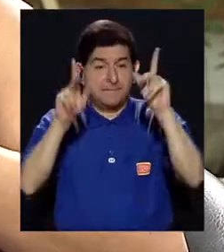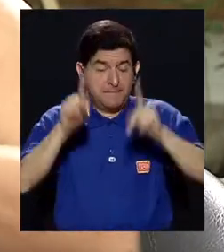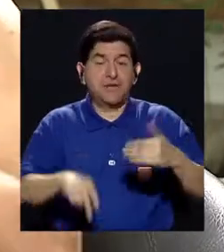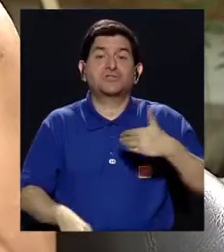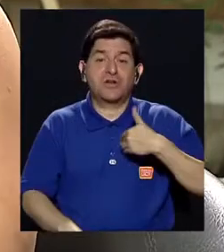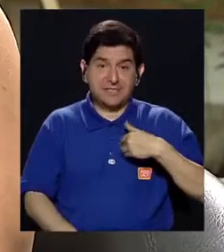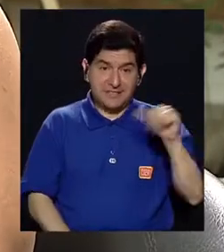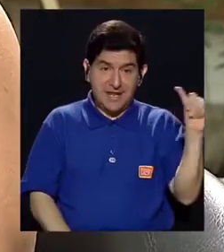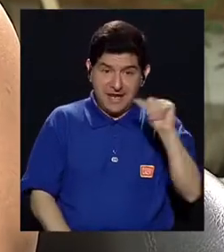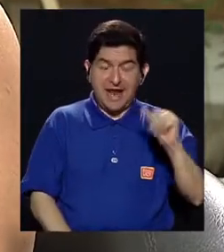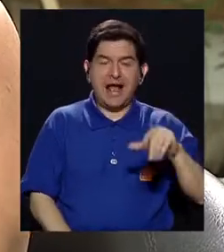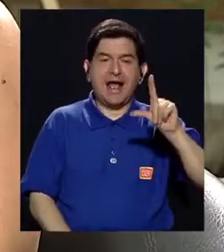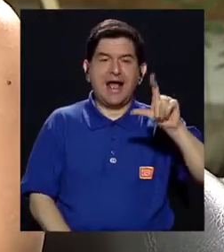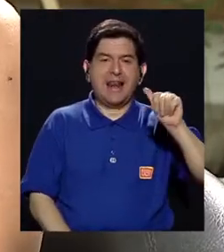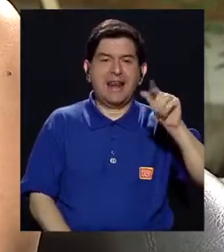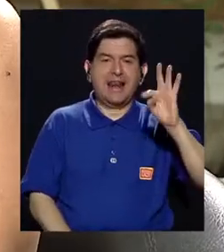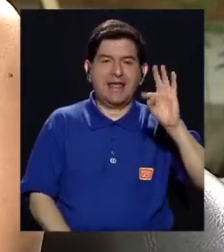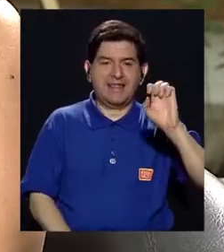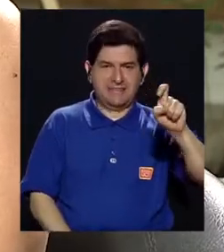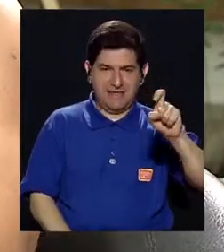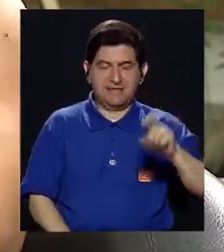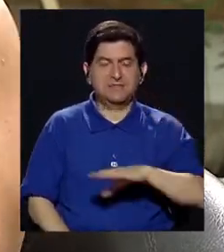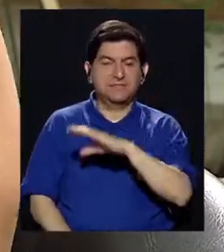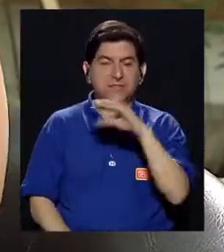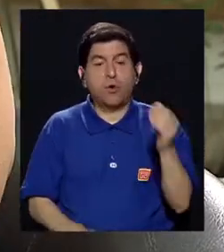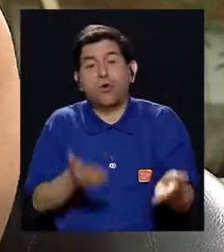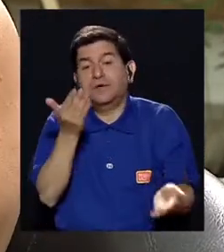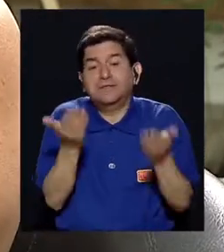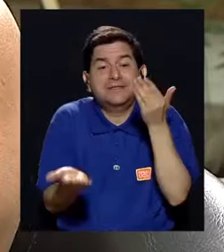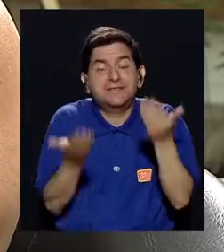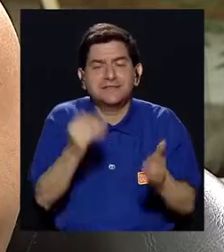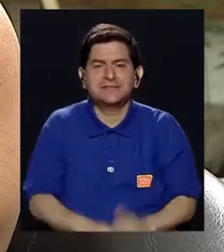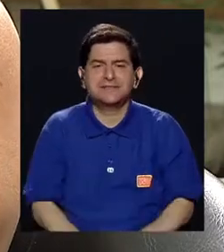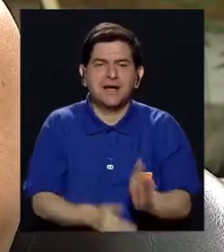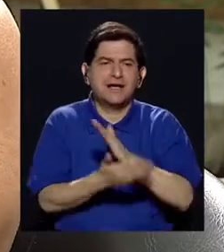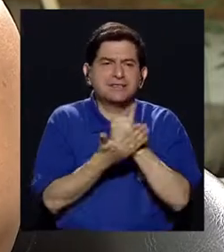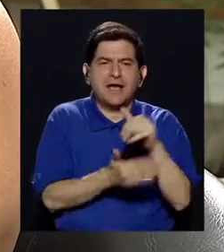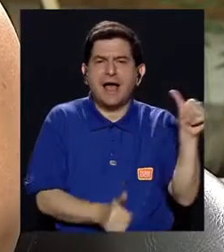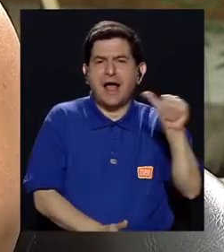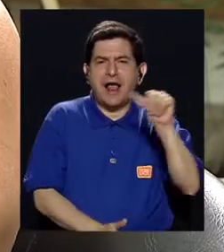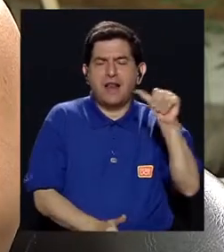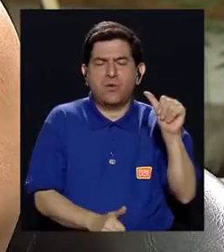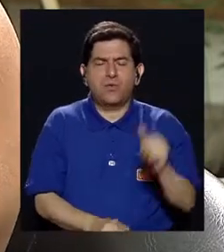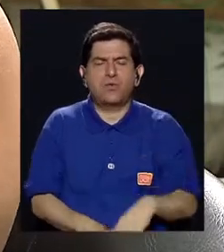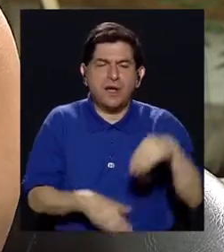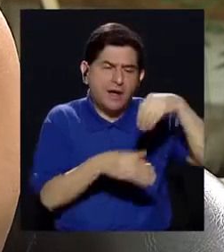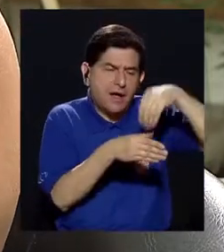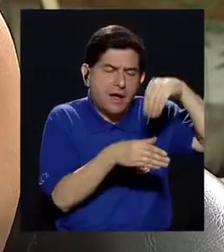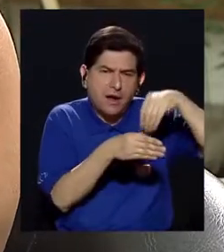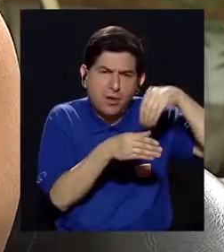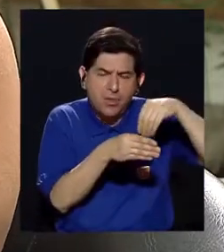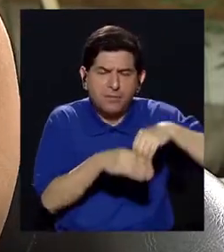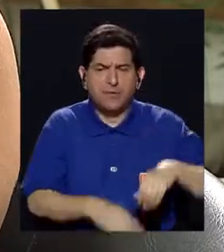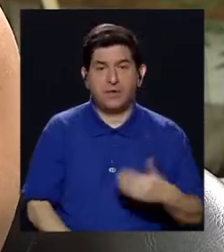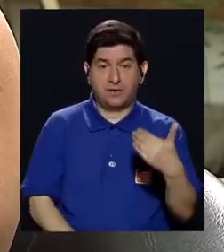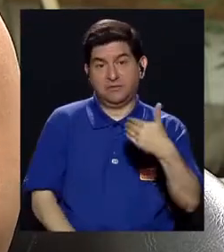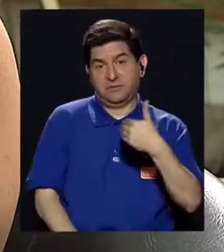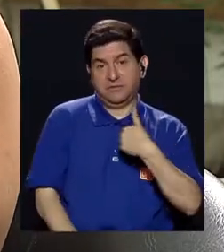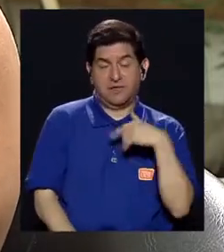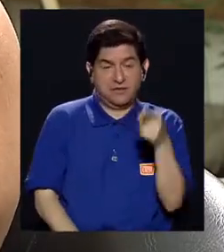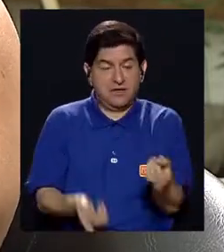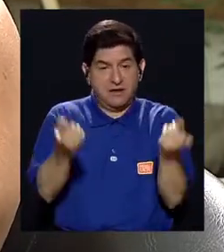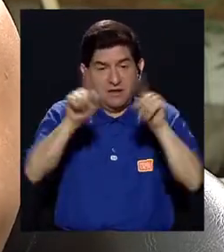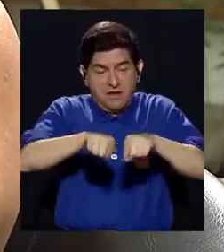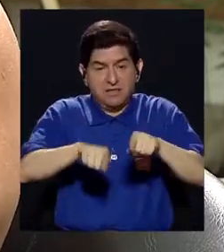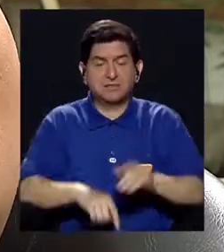hay personas que sí tienen alergia a látex, o pueden eventualmente tener alguna alergia a alguno de los componentes que pueda